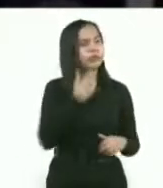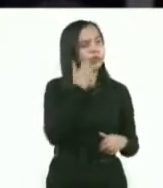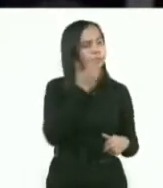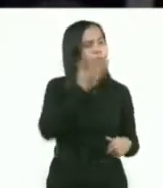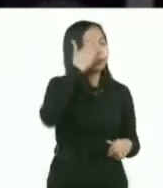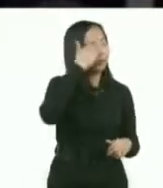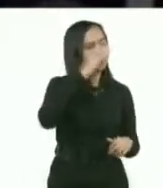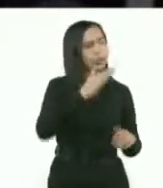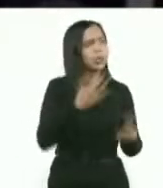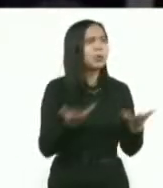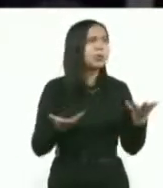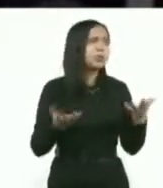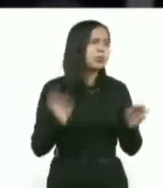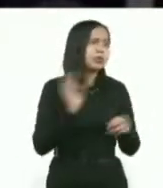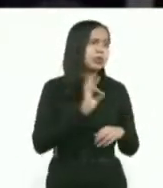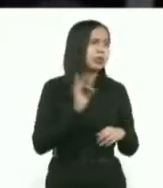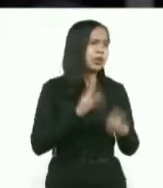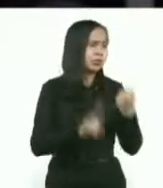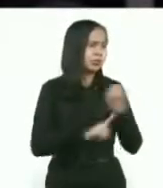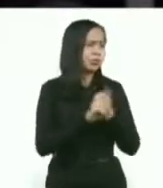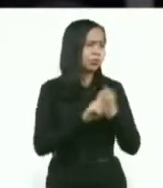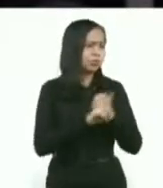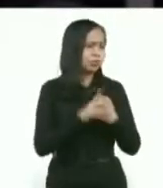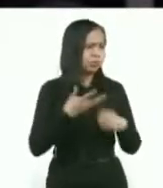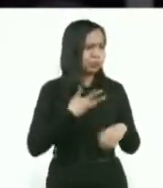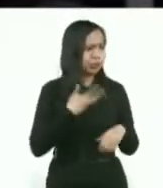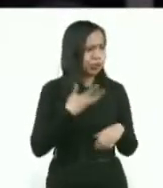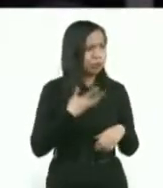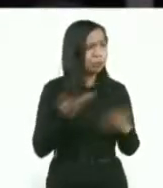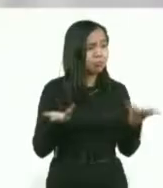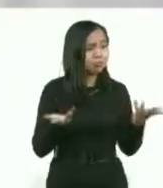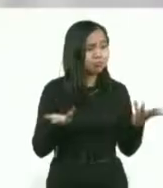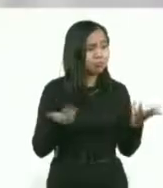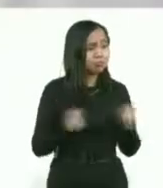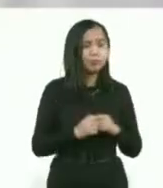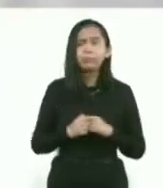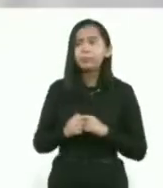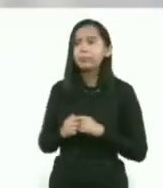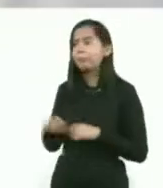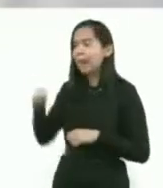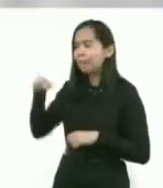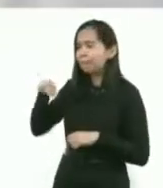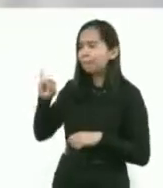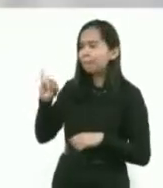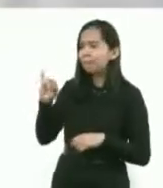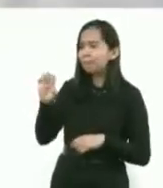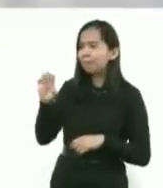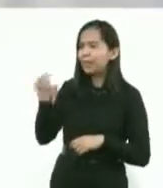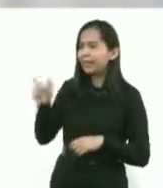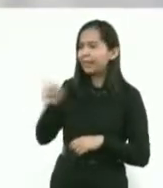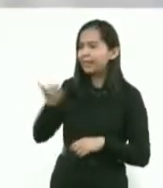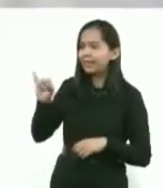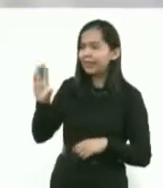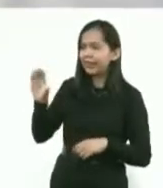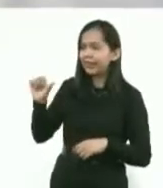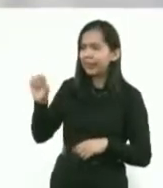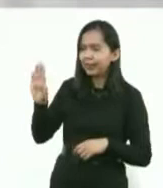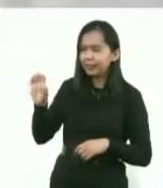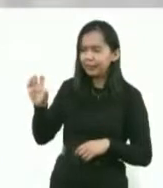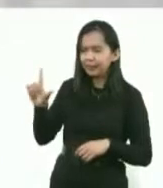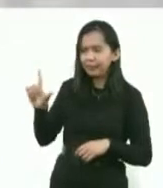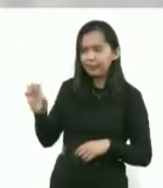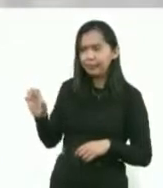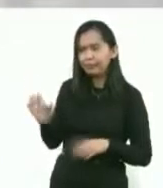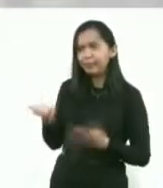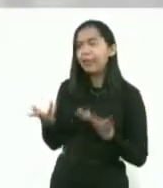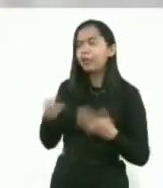algún retraso por parte de vecinos, incluso… Bueno, el Mexicable es una obra del gobierno del Estado de México.